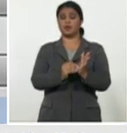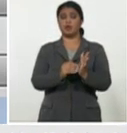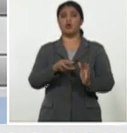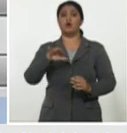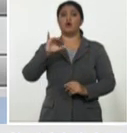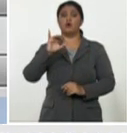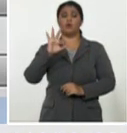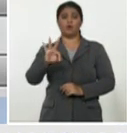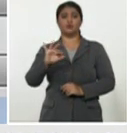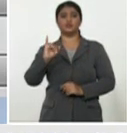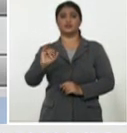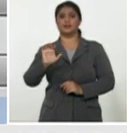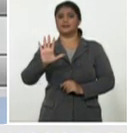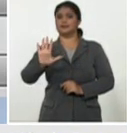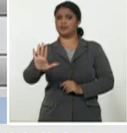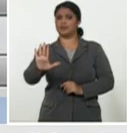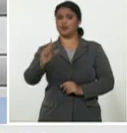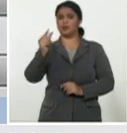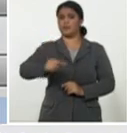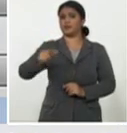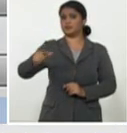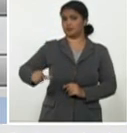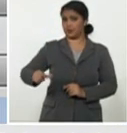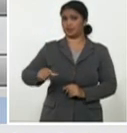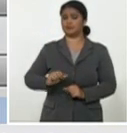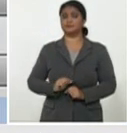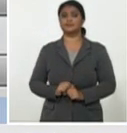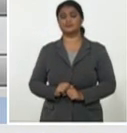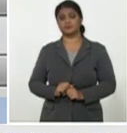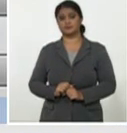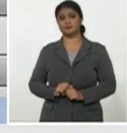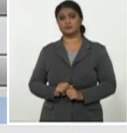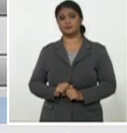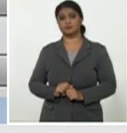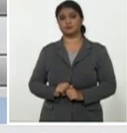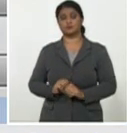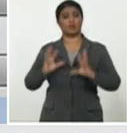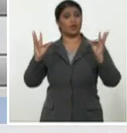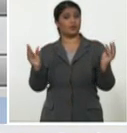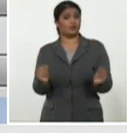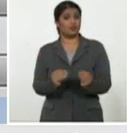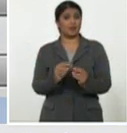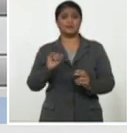209.865 pacientes y acumula